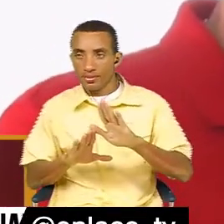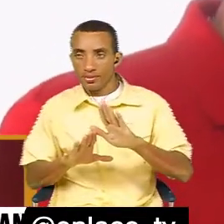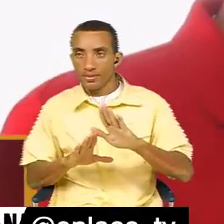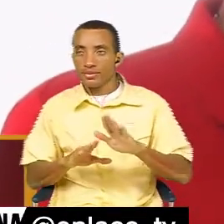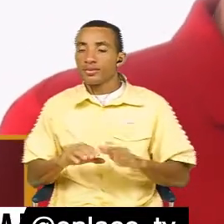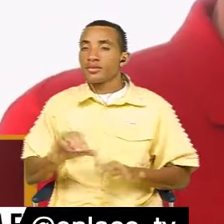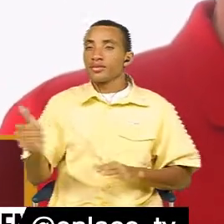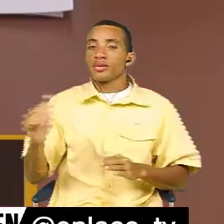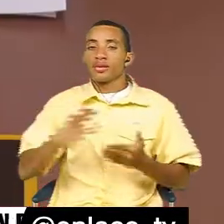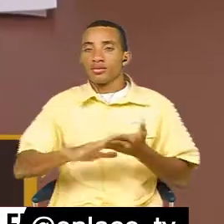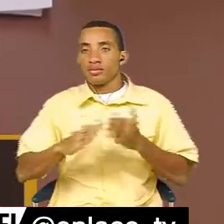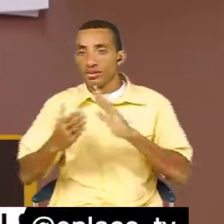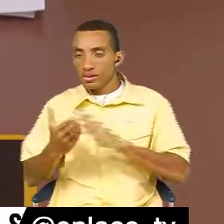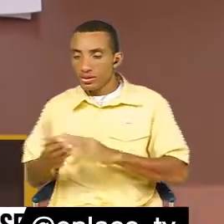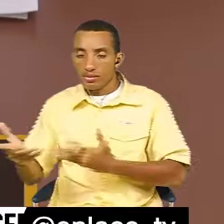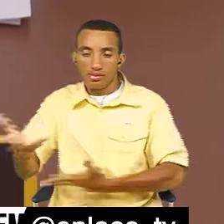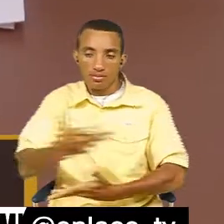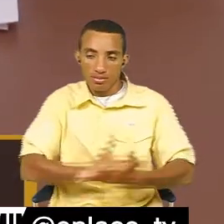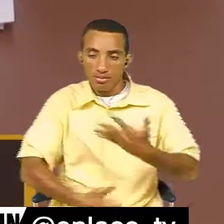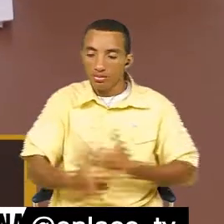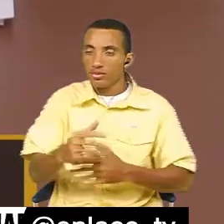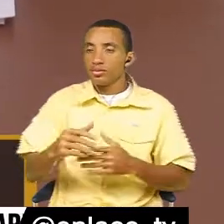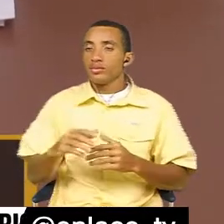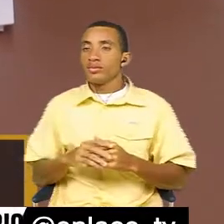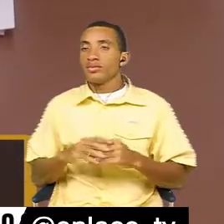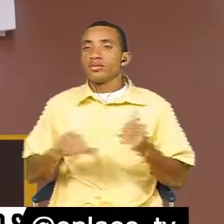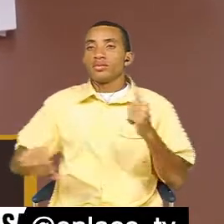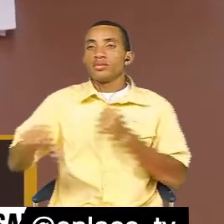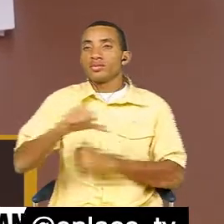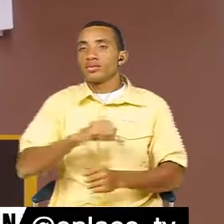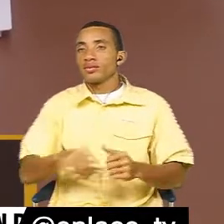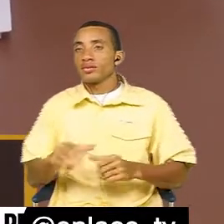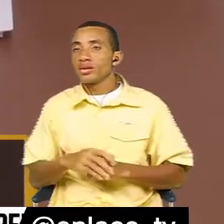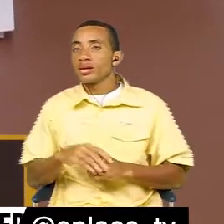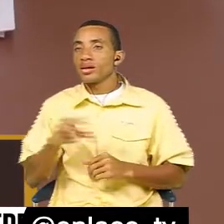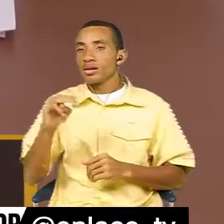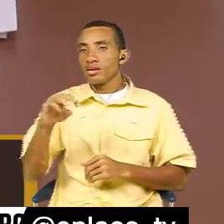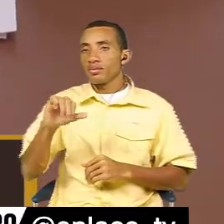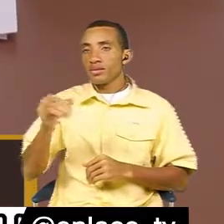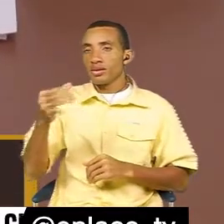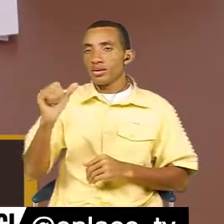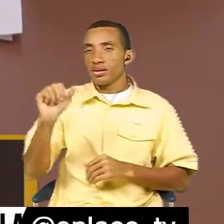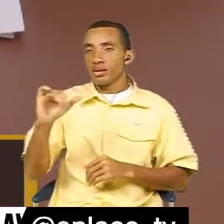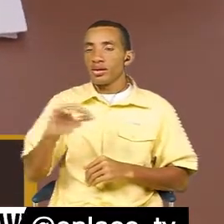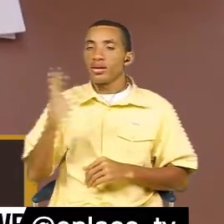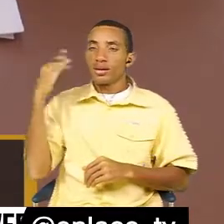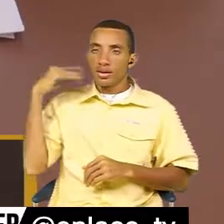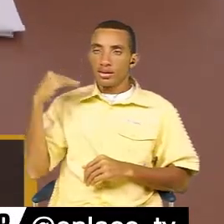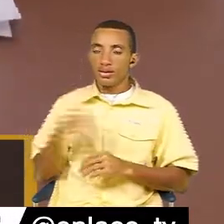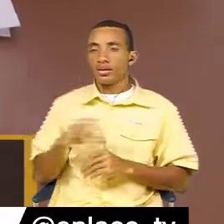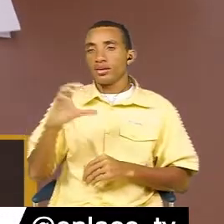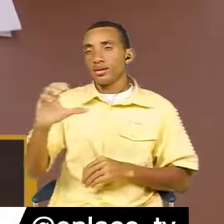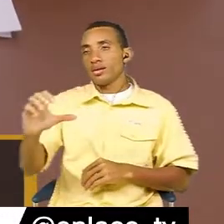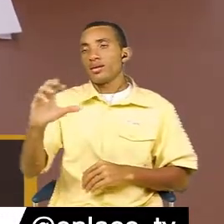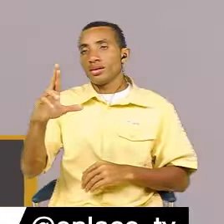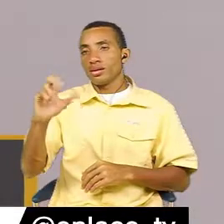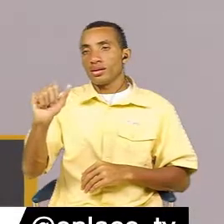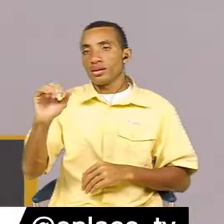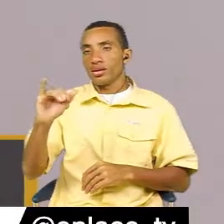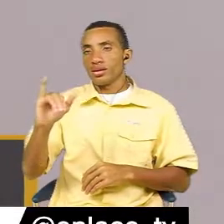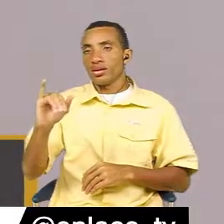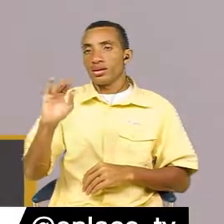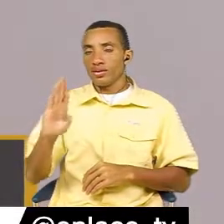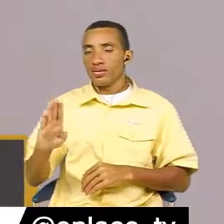y convivencia. En su reemplazo estará José Neptolio Agualimpia Mejía, quien estaba al frente del CRAIF. La última modificación es el